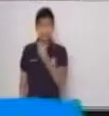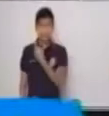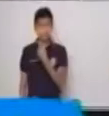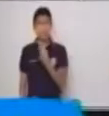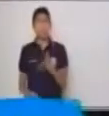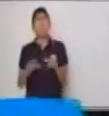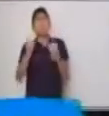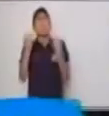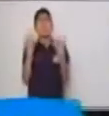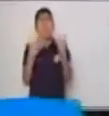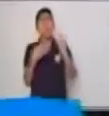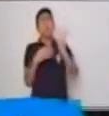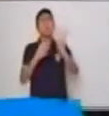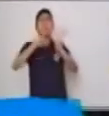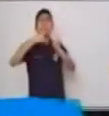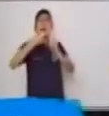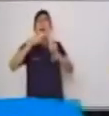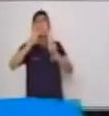Igual a